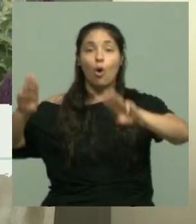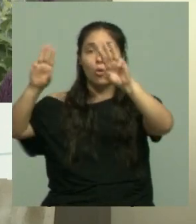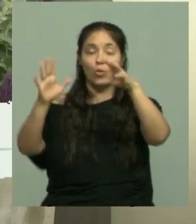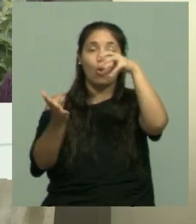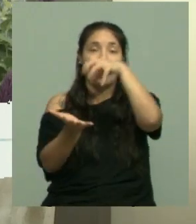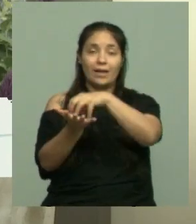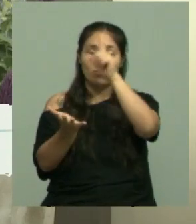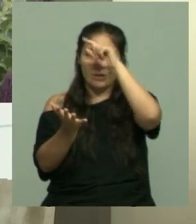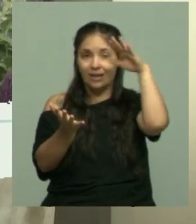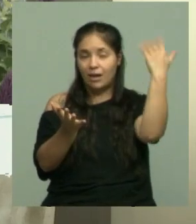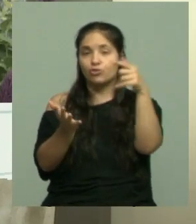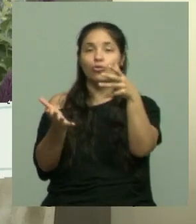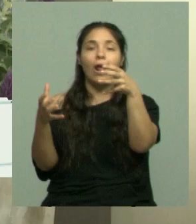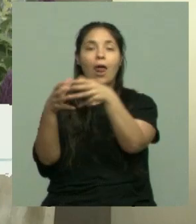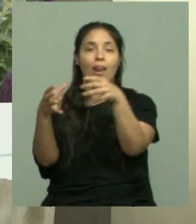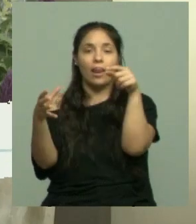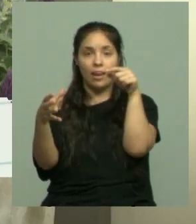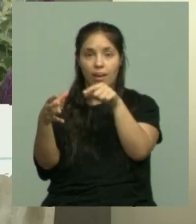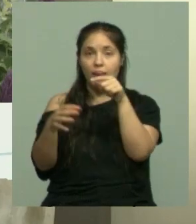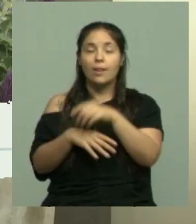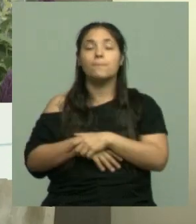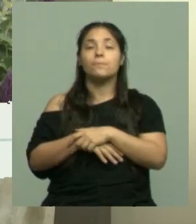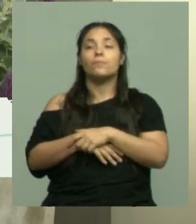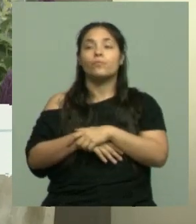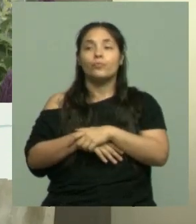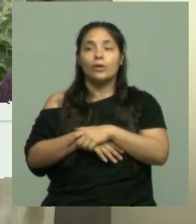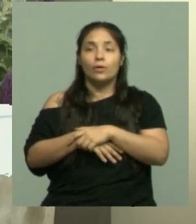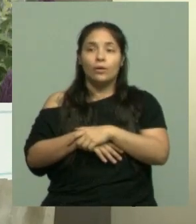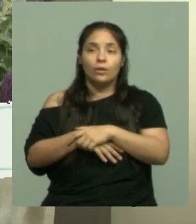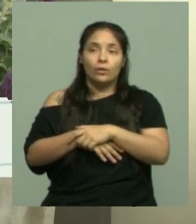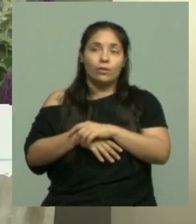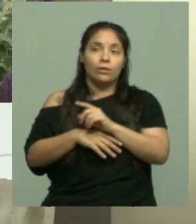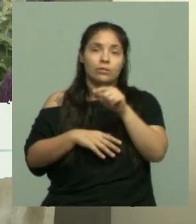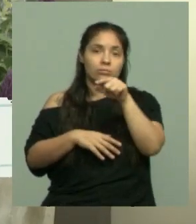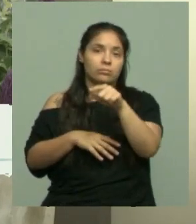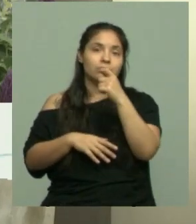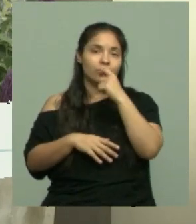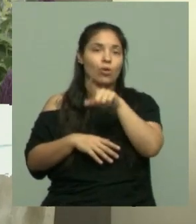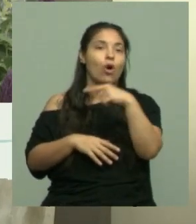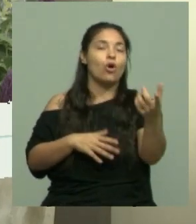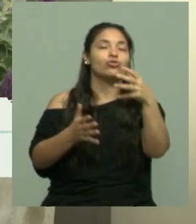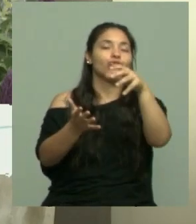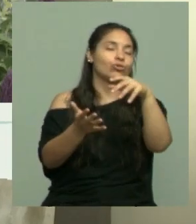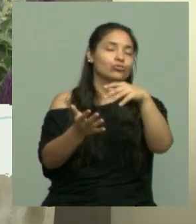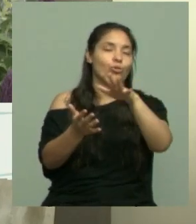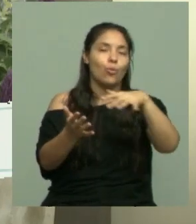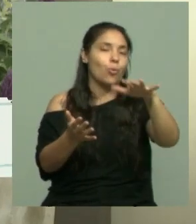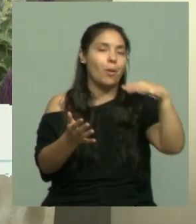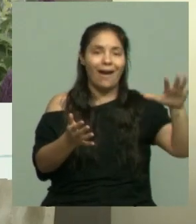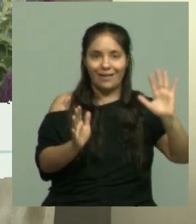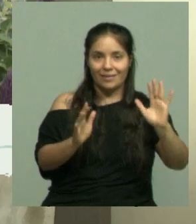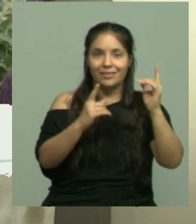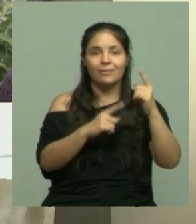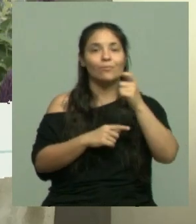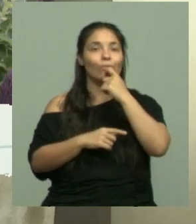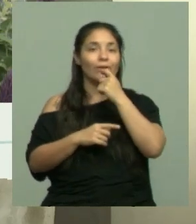organismo general y que de él decanten otros ámbitos y otras aplicaciones, creo que discutir el rol